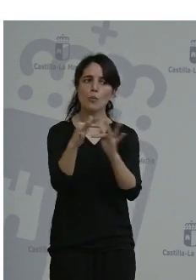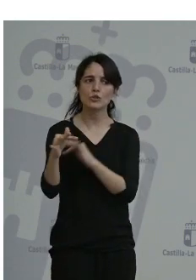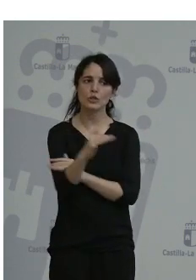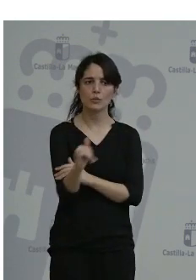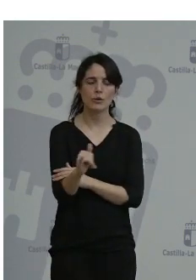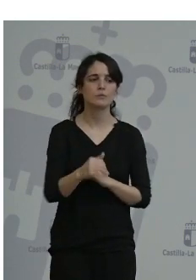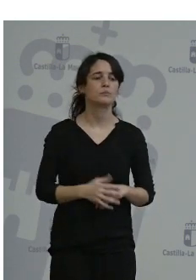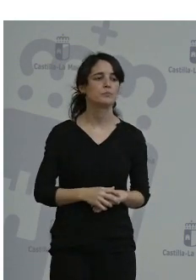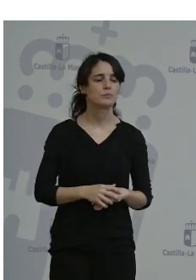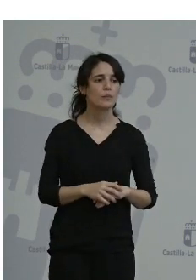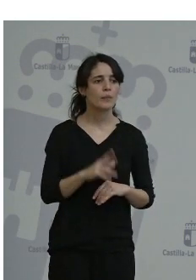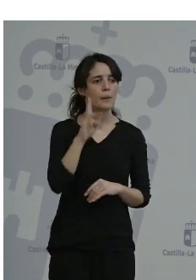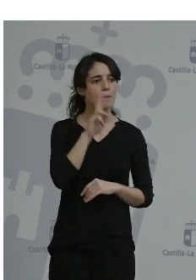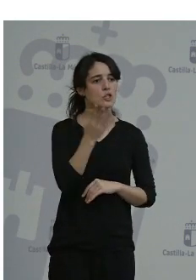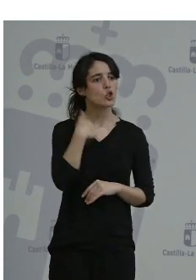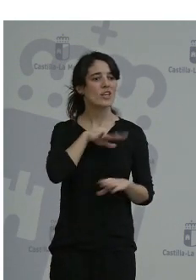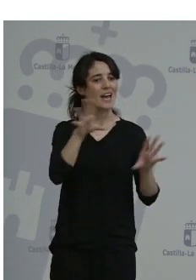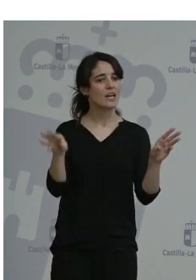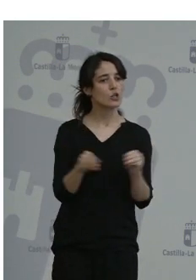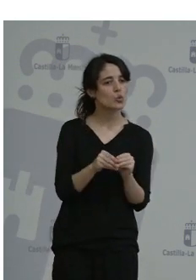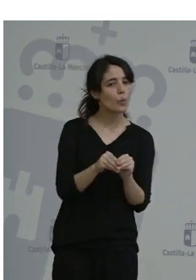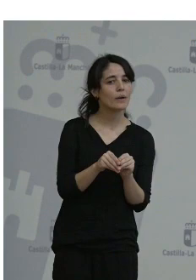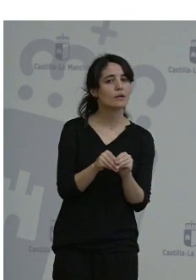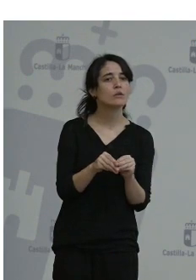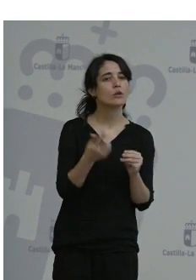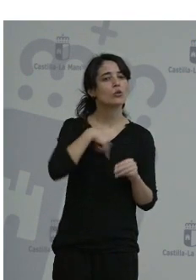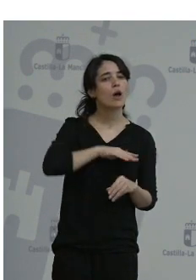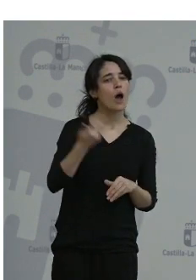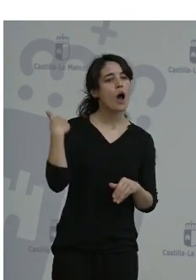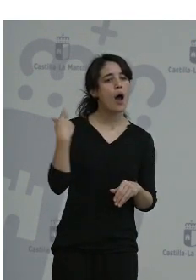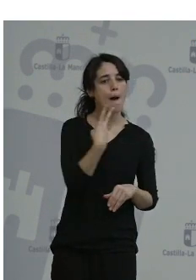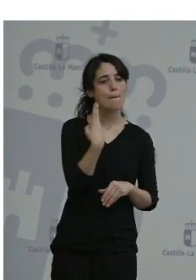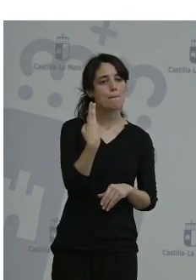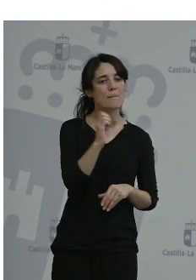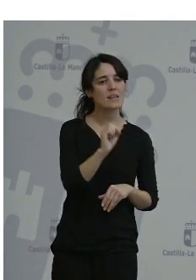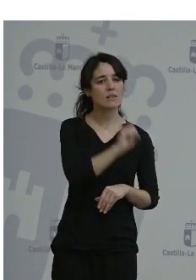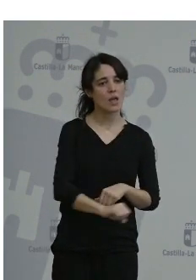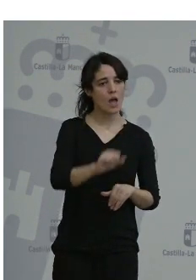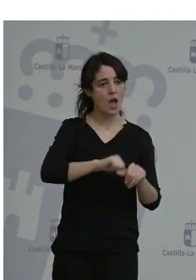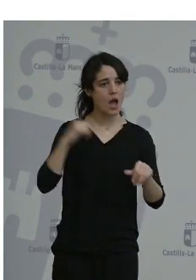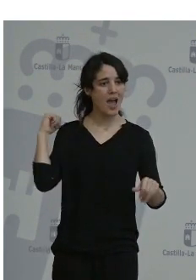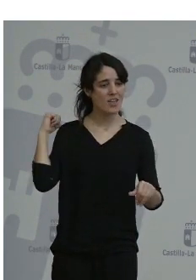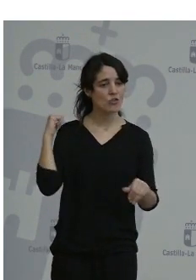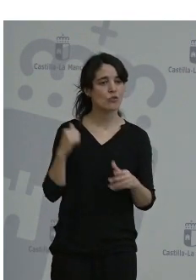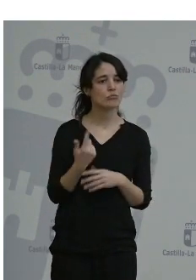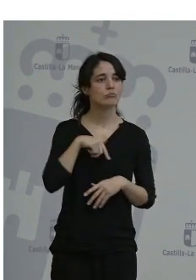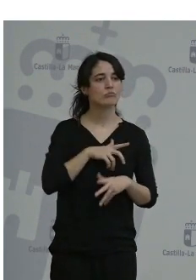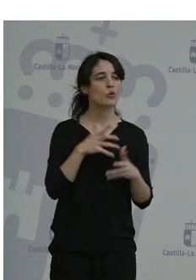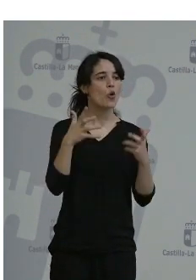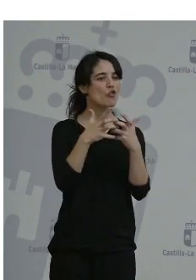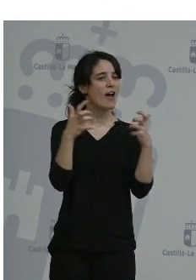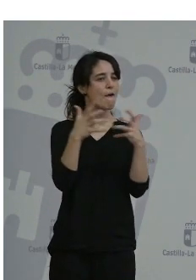fotografía y, sobre todo, nosotros acuñamos hace 20 años una frase